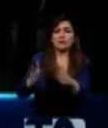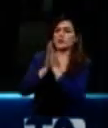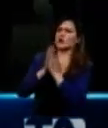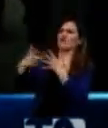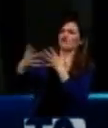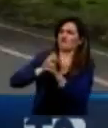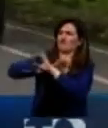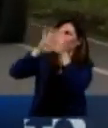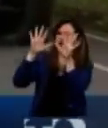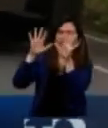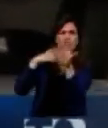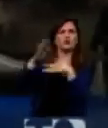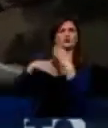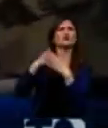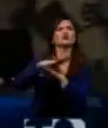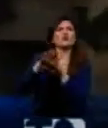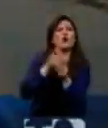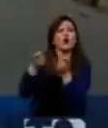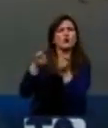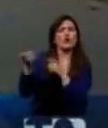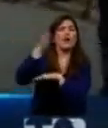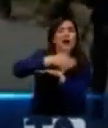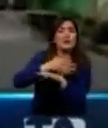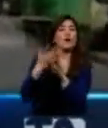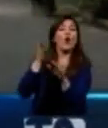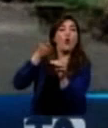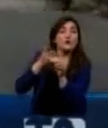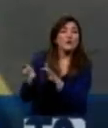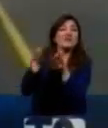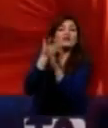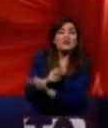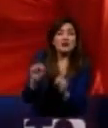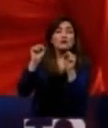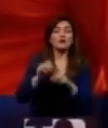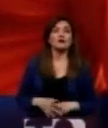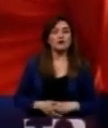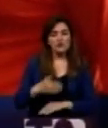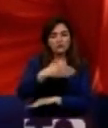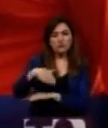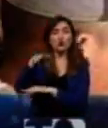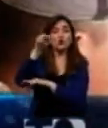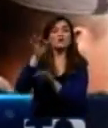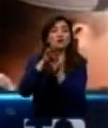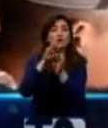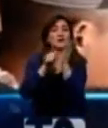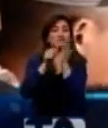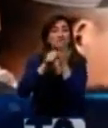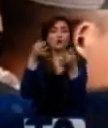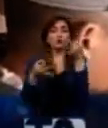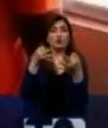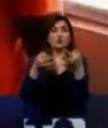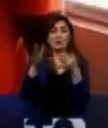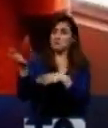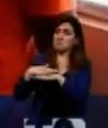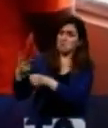presidente Lenín Moreno respecto de los operativos que se efectúan en la frontera norte. Funcionarios del Ministerio de Justicia permitieron que se registre